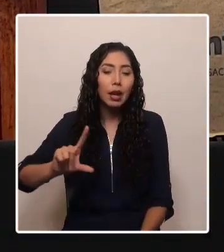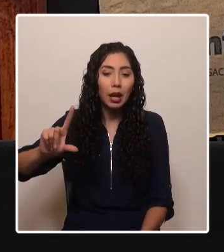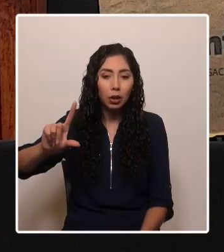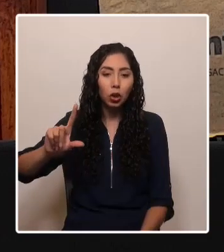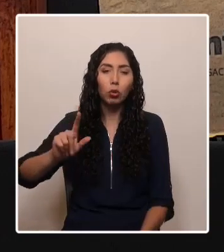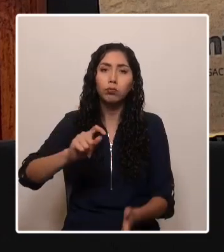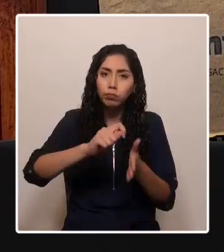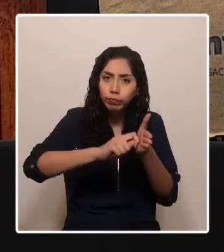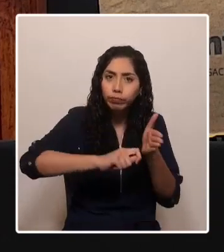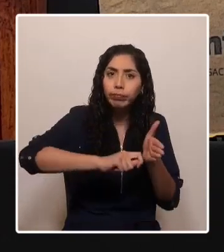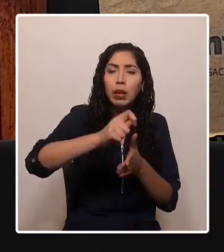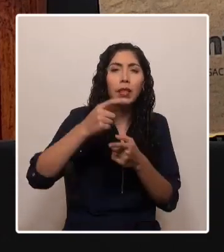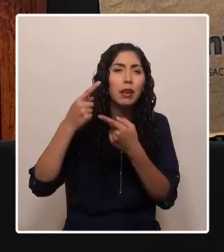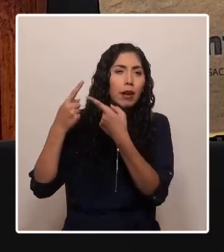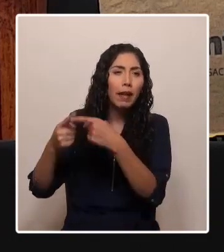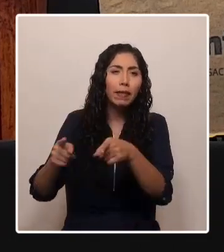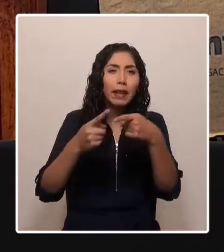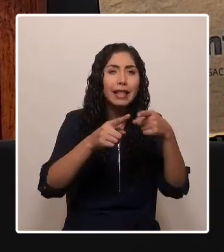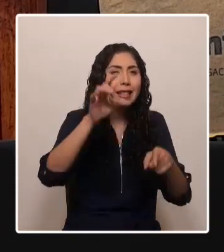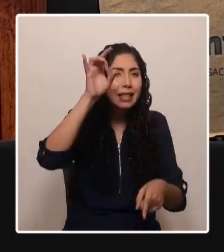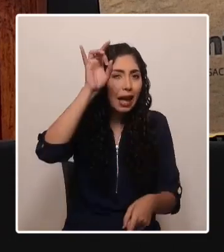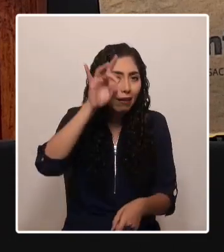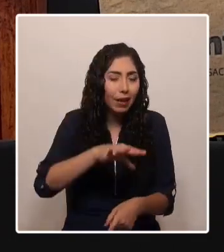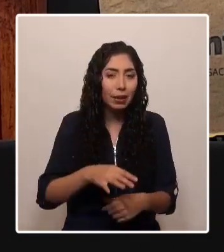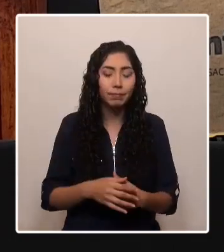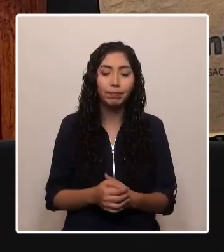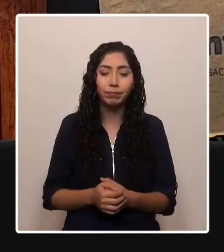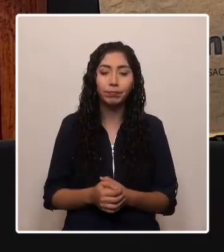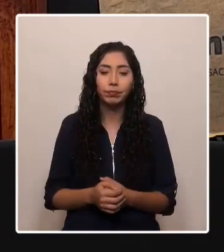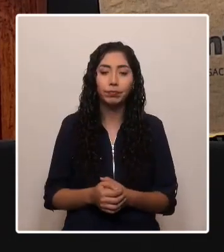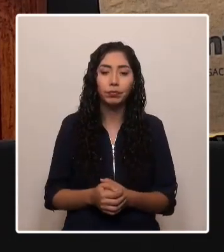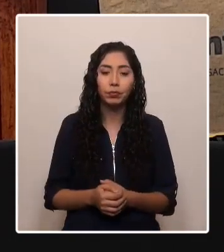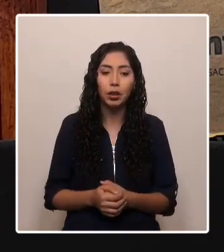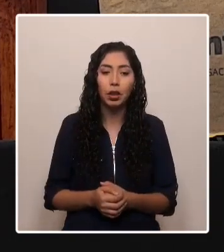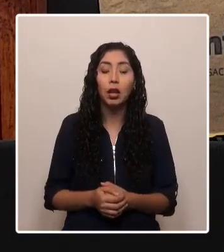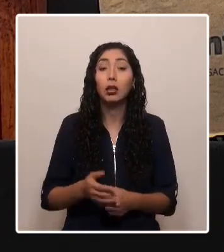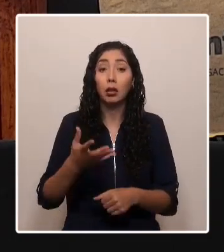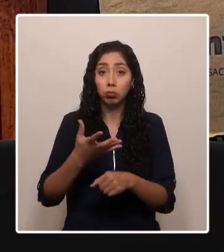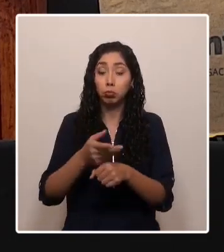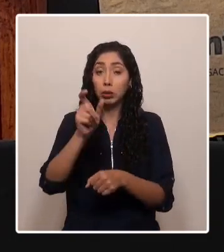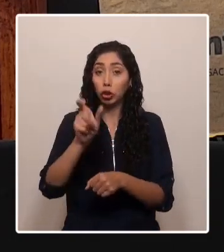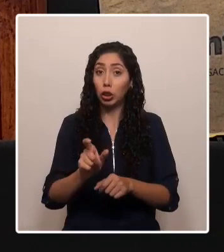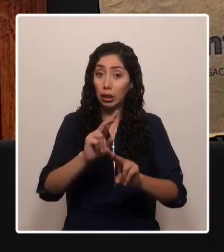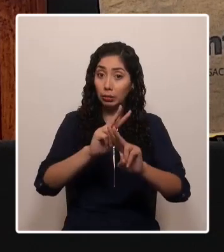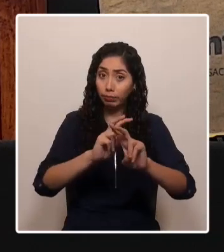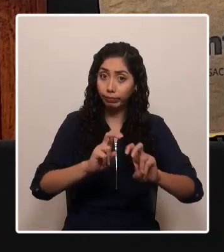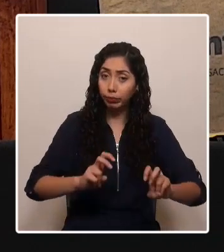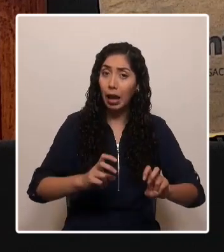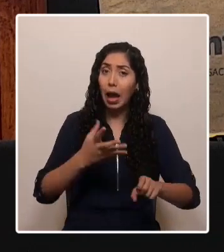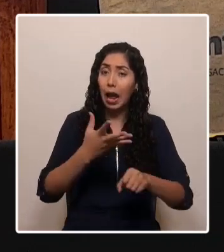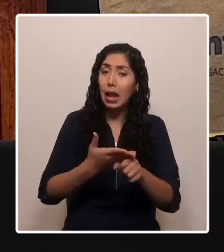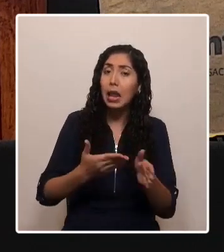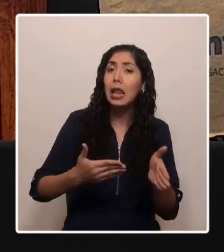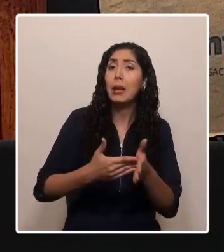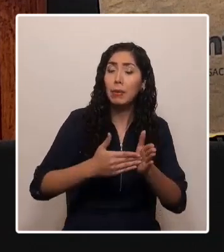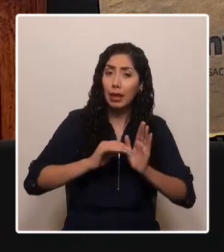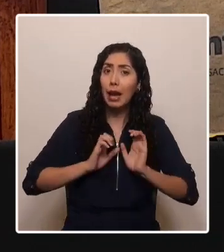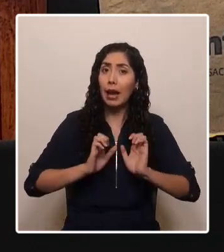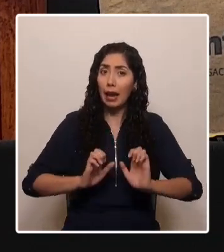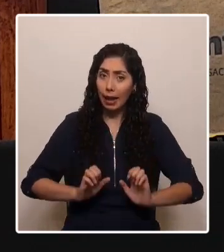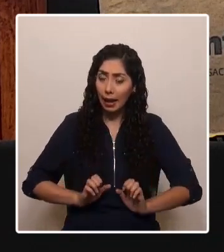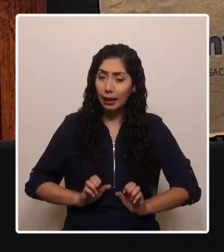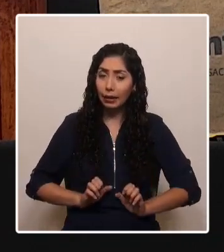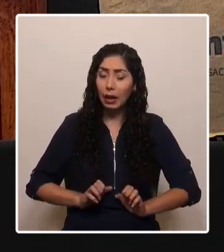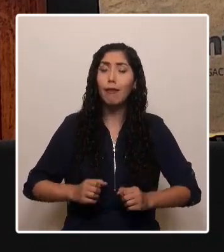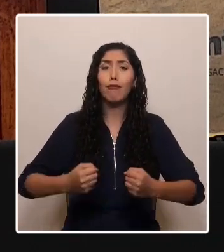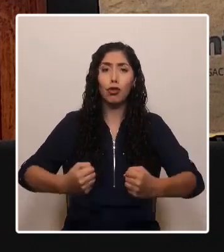distintos conocimientos y saberes, velar por el juicio independiente del investigador, poner límites éticos a la investigación, recuperar, revitalizar y